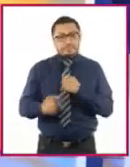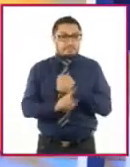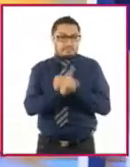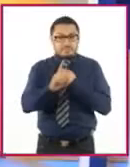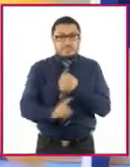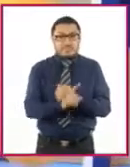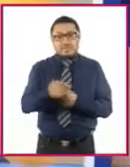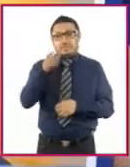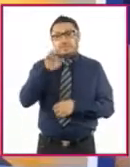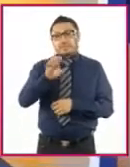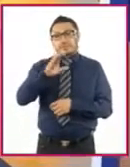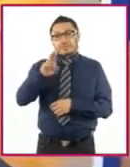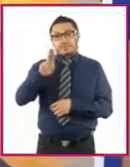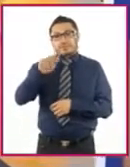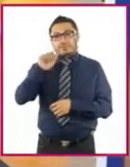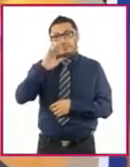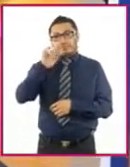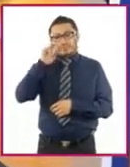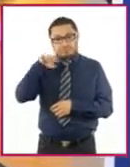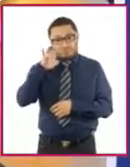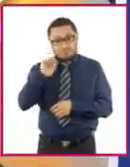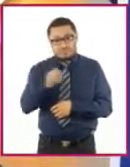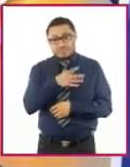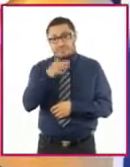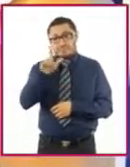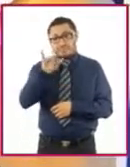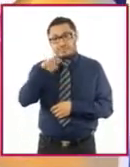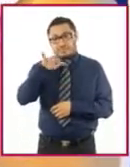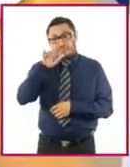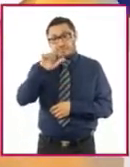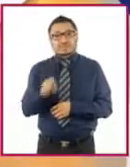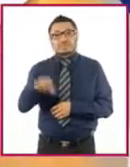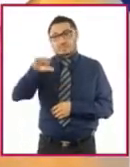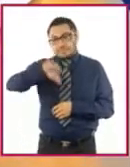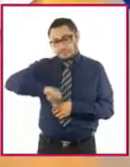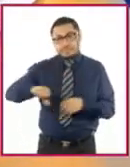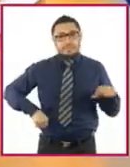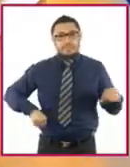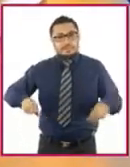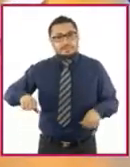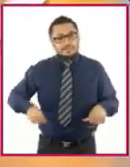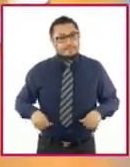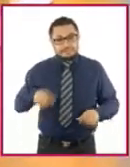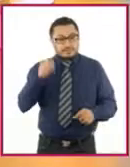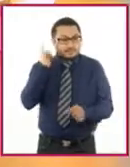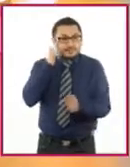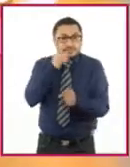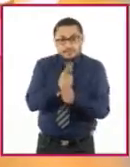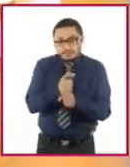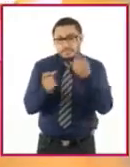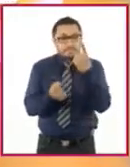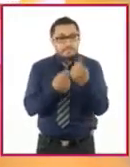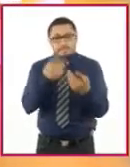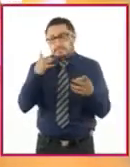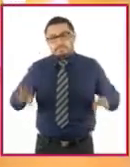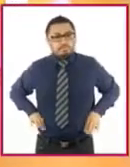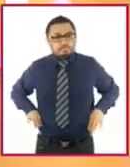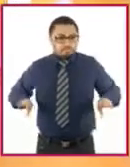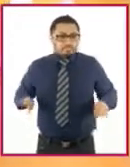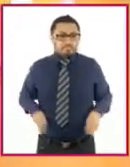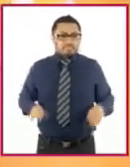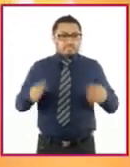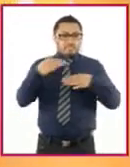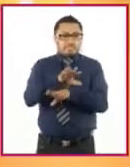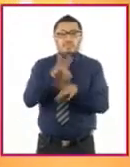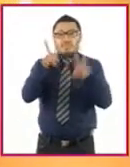ecuaciones lineales. Realizaremos ciertas actividades que nos permitirán precisar algunas peculiaridades sobre